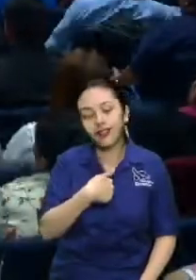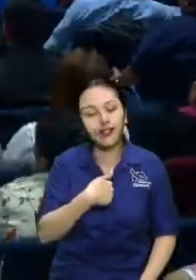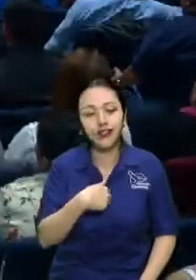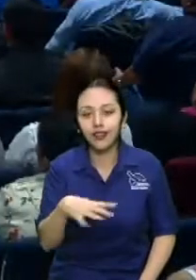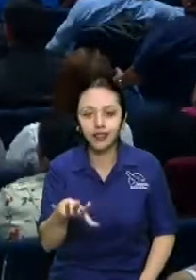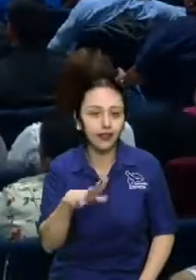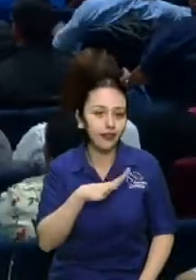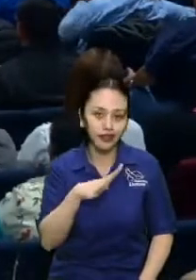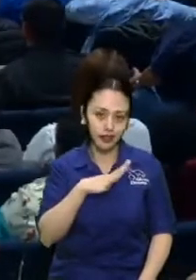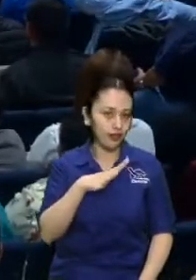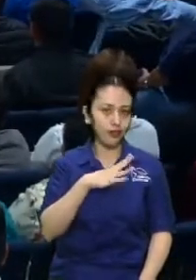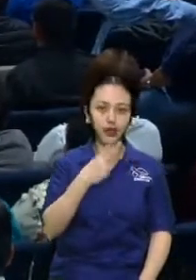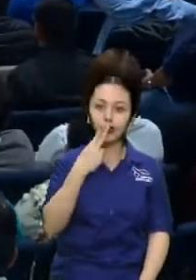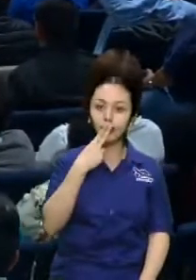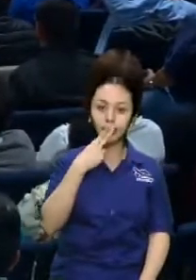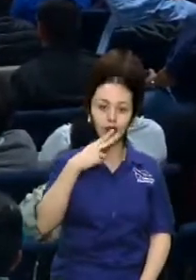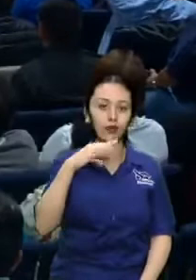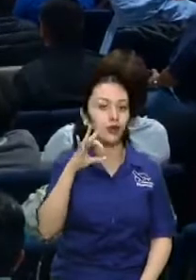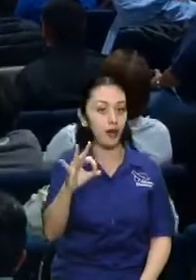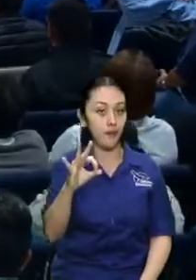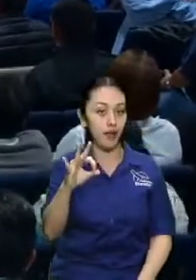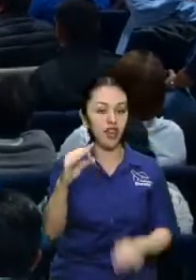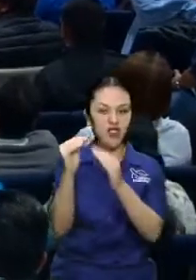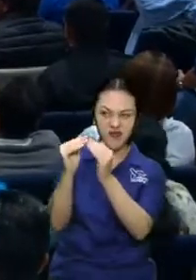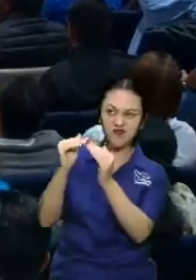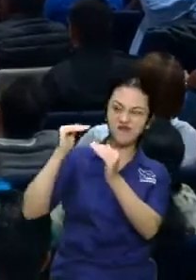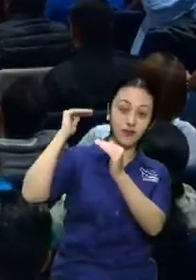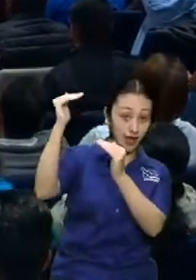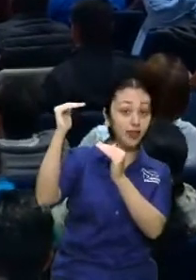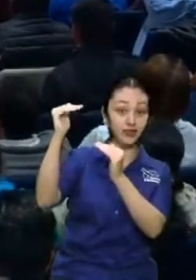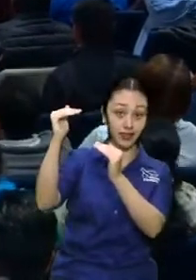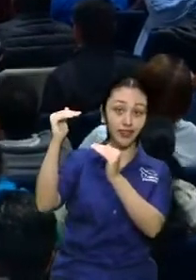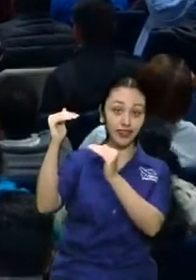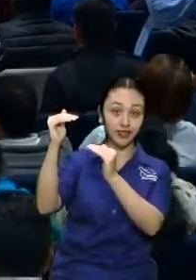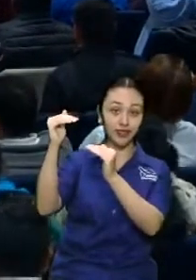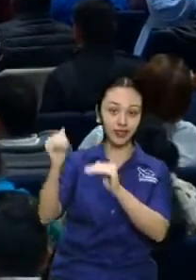estaba en la universidad cuando yo estaba en kinder.